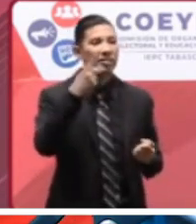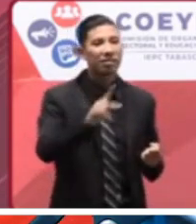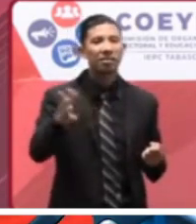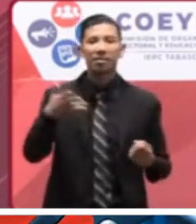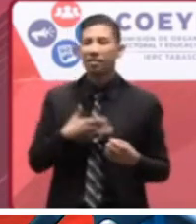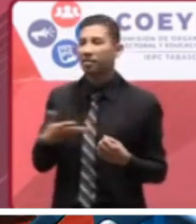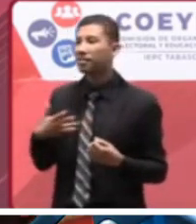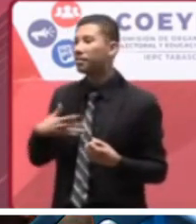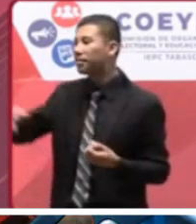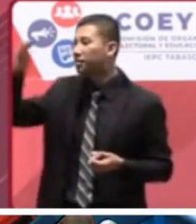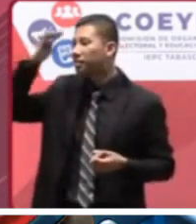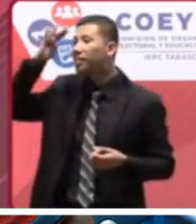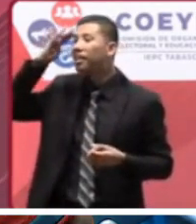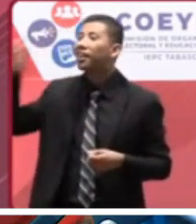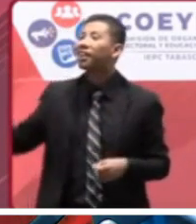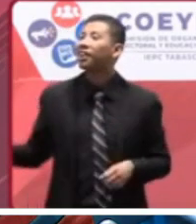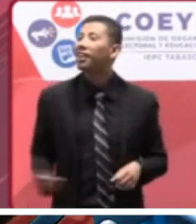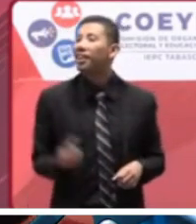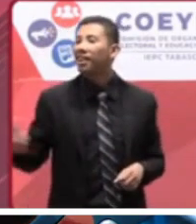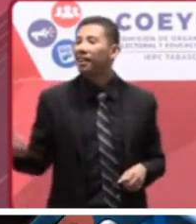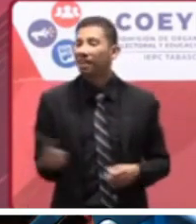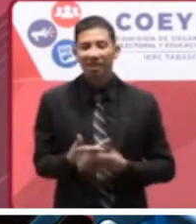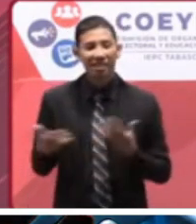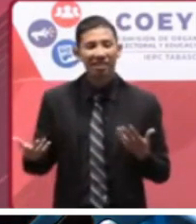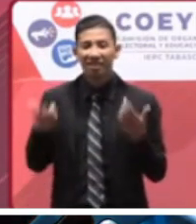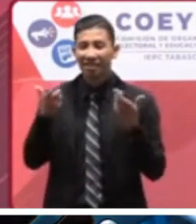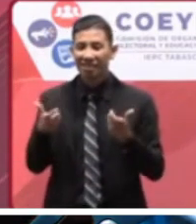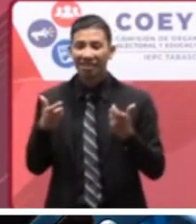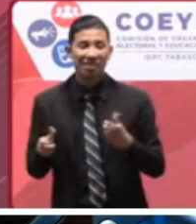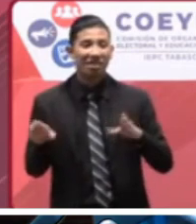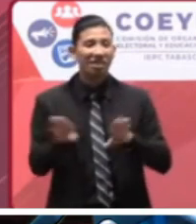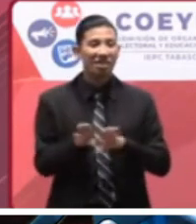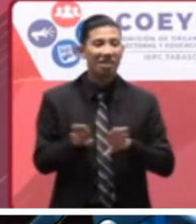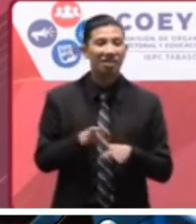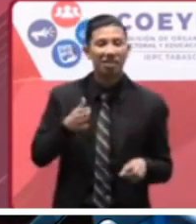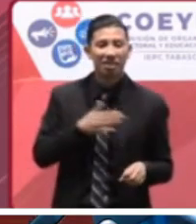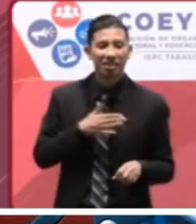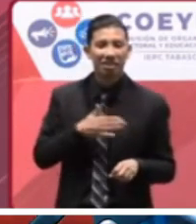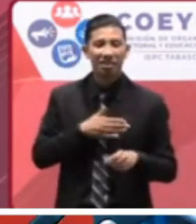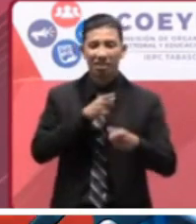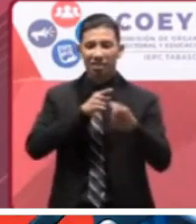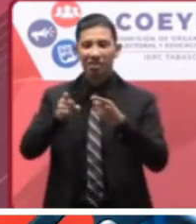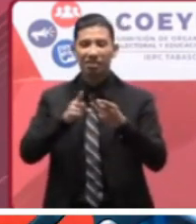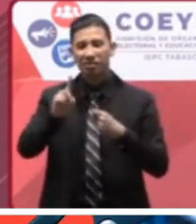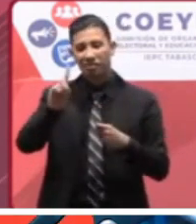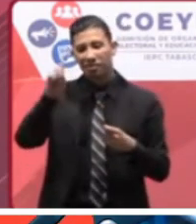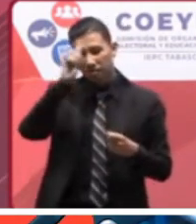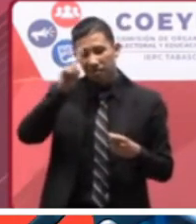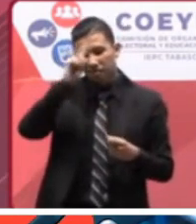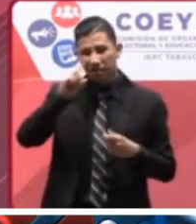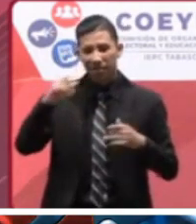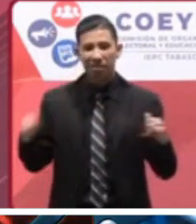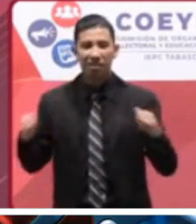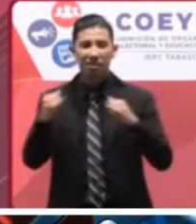ser conscientes de los salarios. Cuando yo le cuestioné a un consejero del